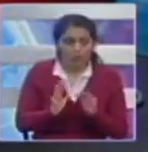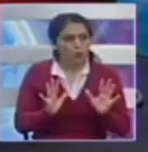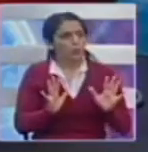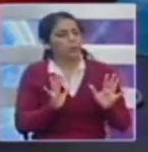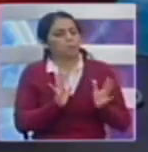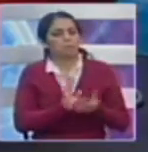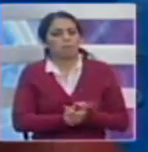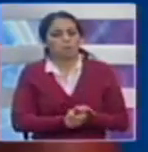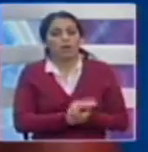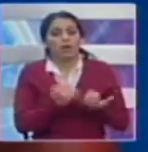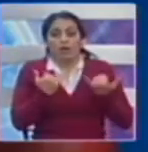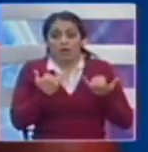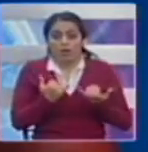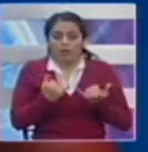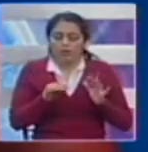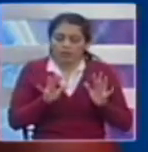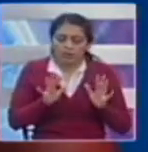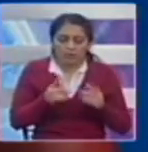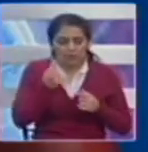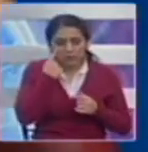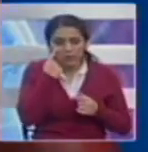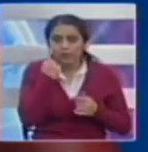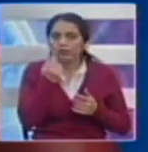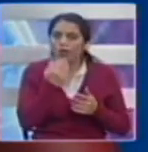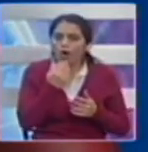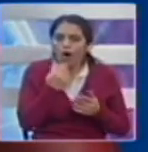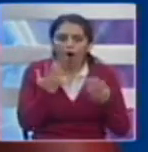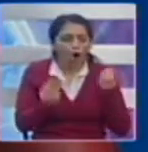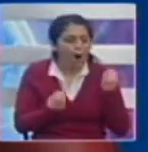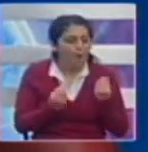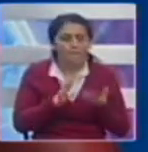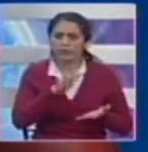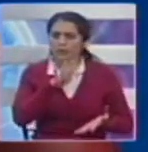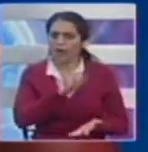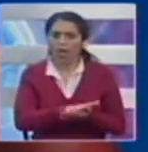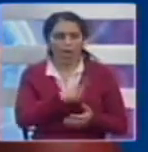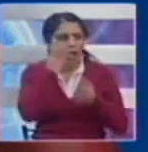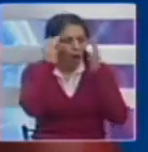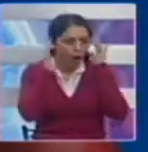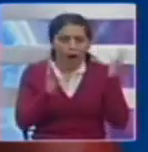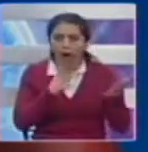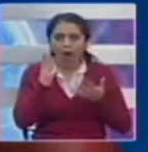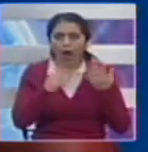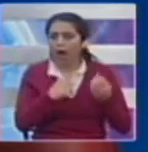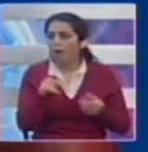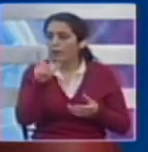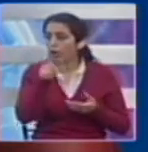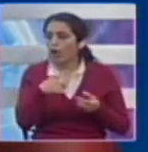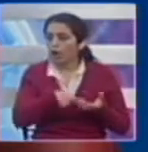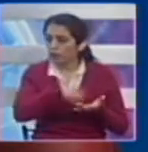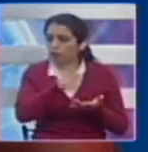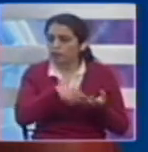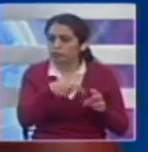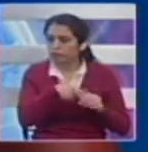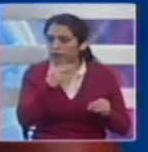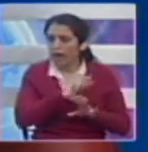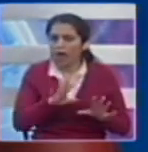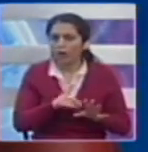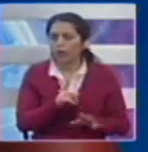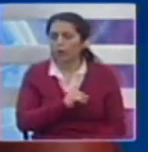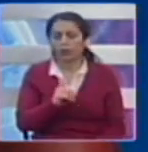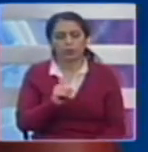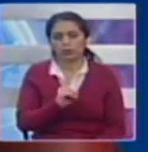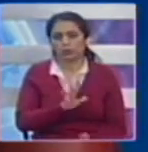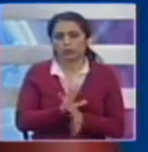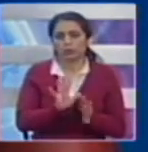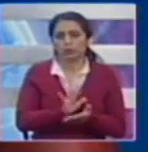momento solamente estamos ahorita analizando, estamos todos tranquilos, no estamos comprando ahorita renuncias ni nada por el estilo, pero lo que sí es